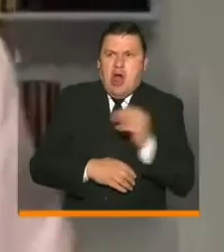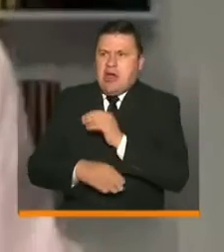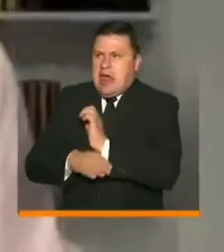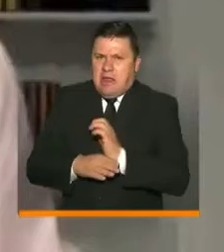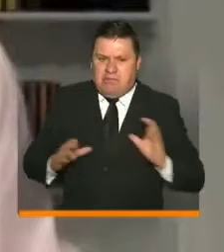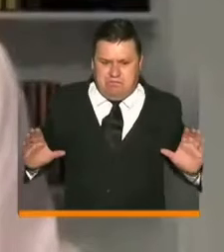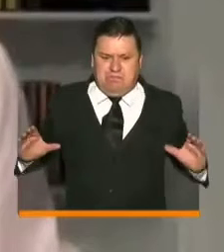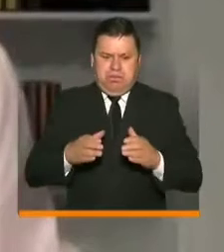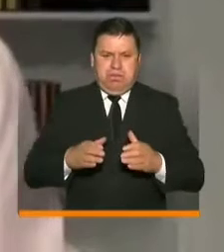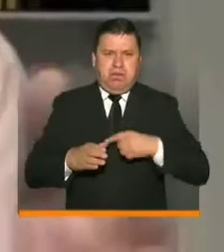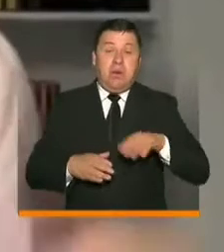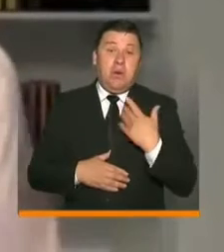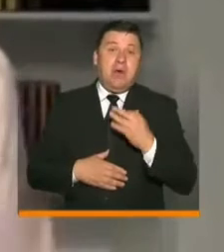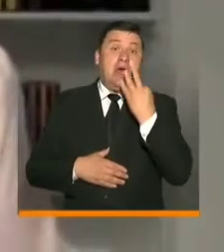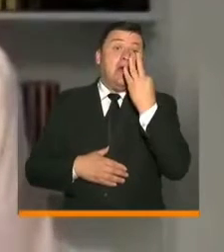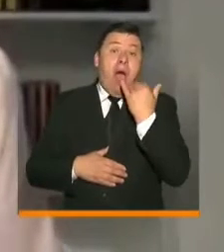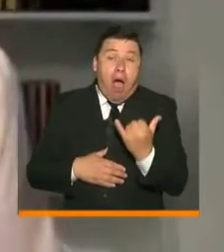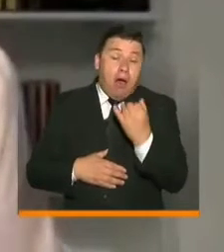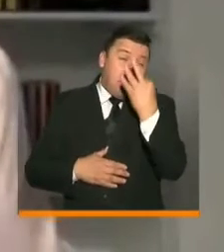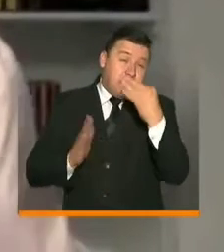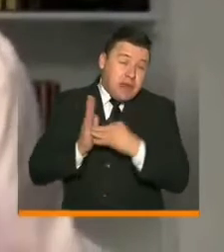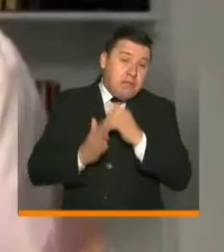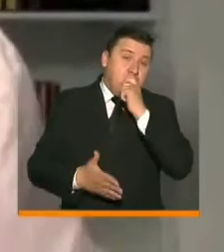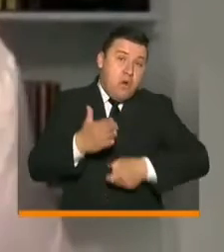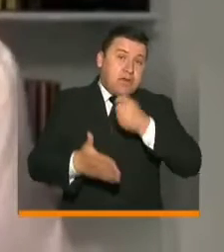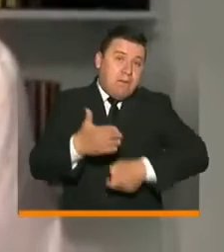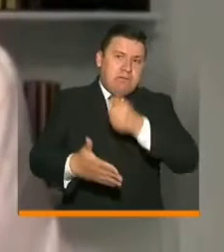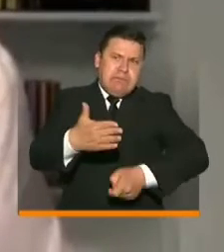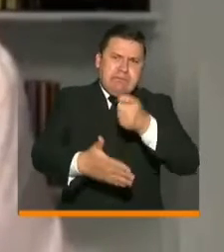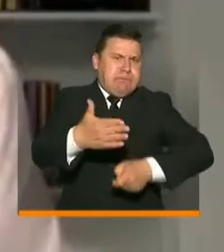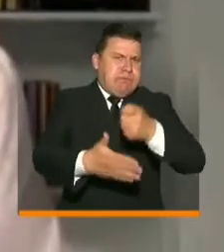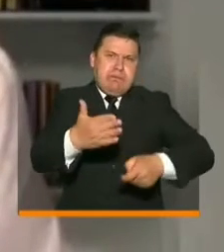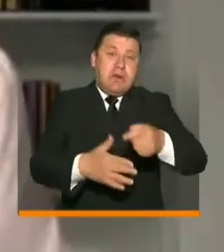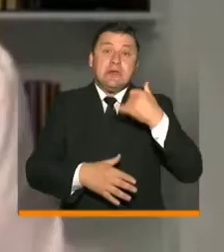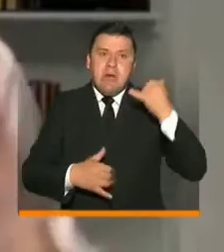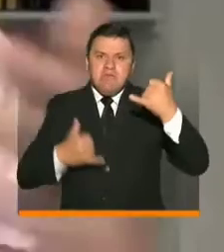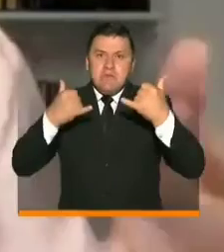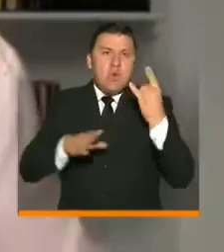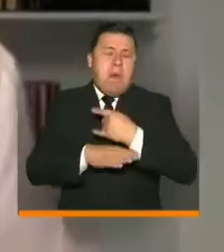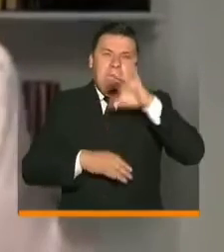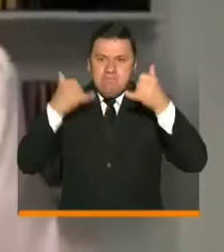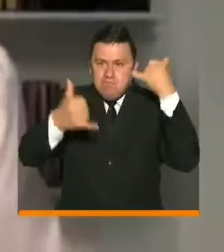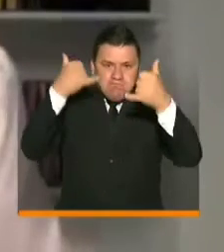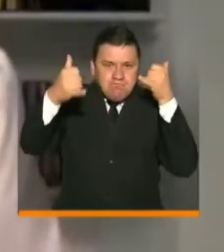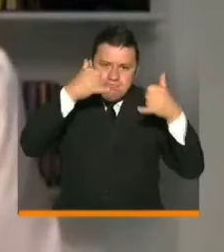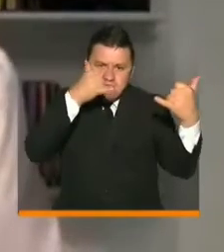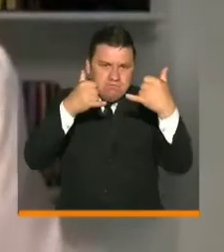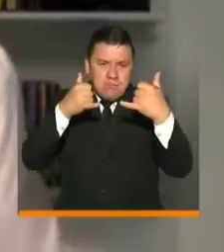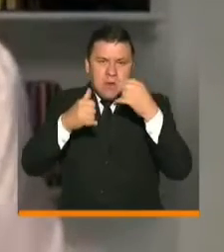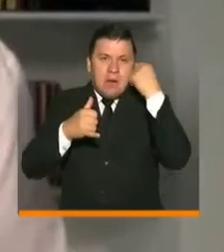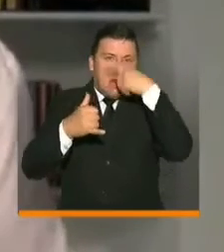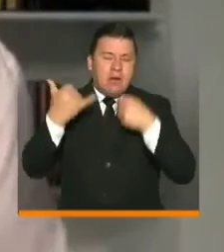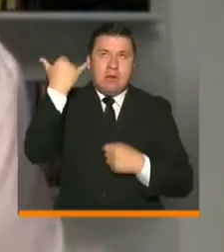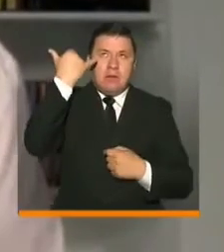y hemos tenido que poner más de 3.000 multas ya, estamos casi alrededor de 3.000 multas. Hemos utilizado las cámaras de videovigilancia con un piloto de